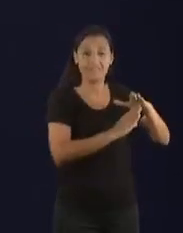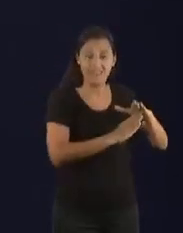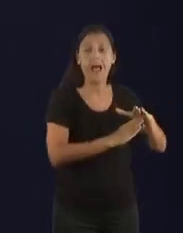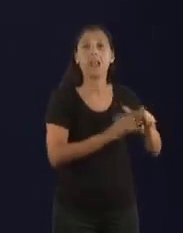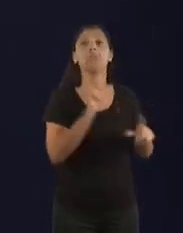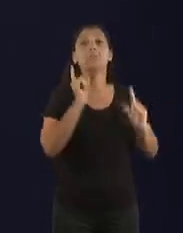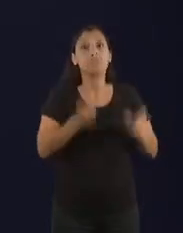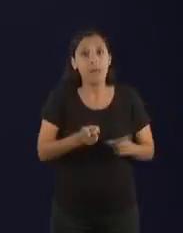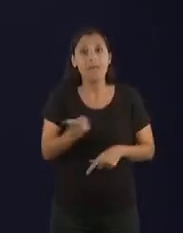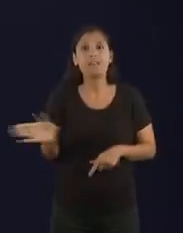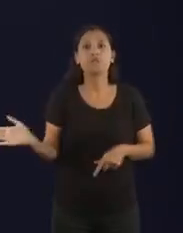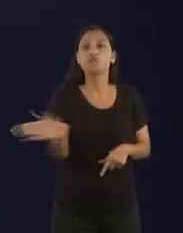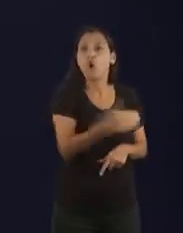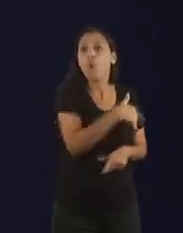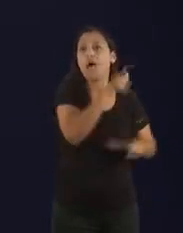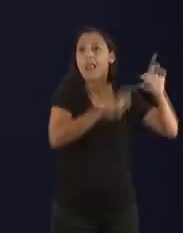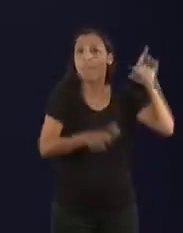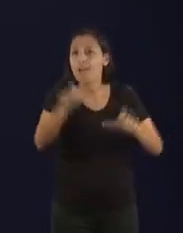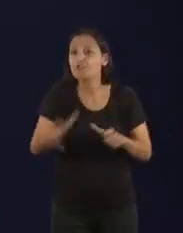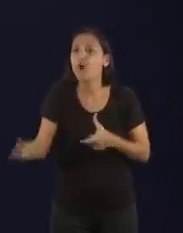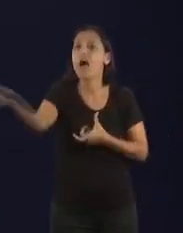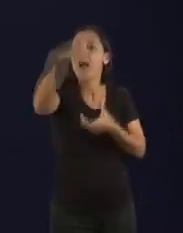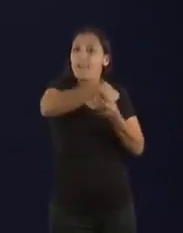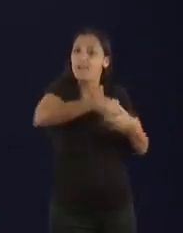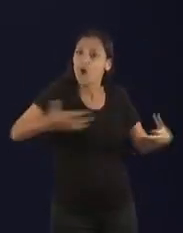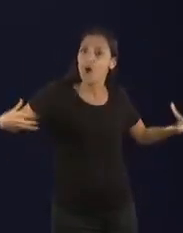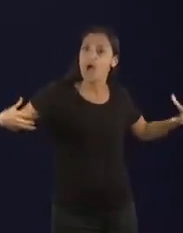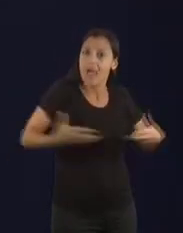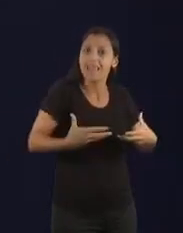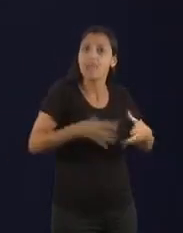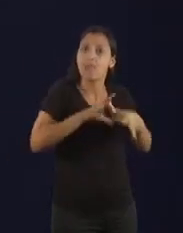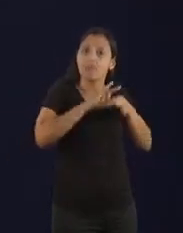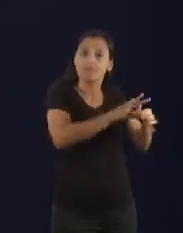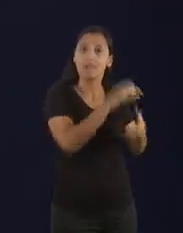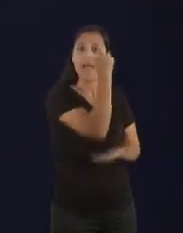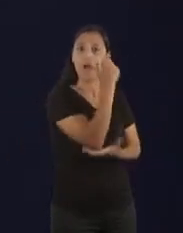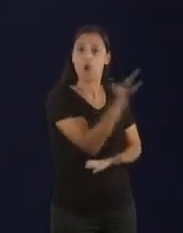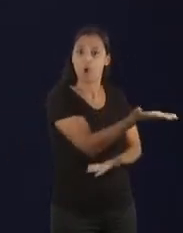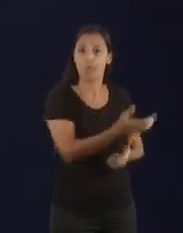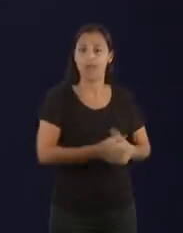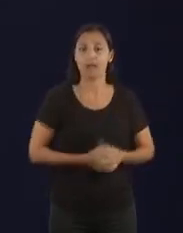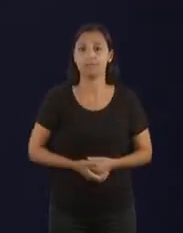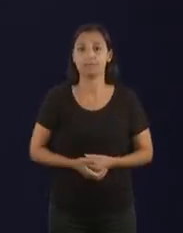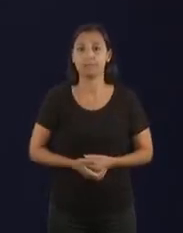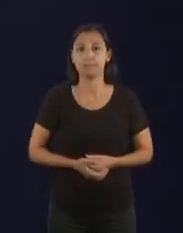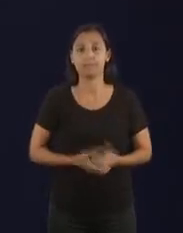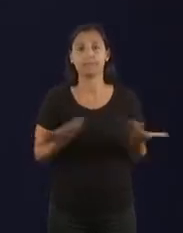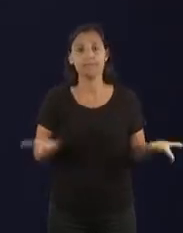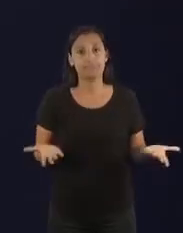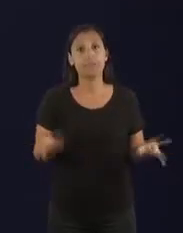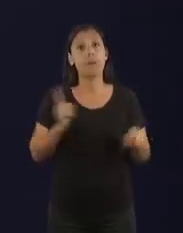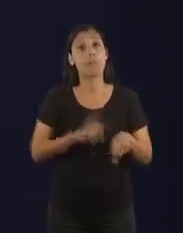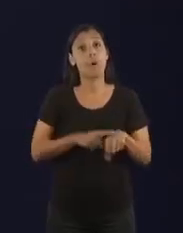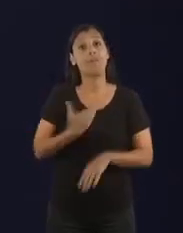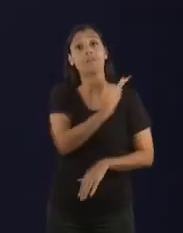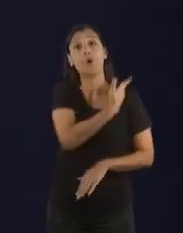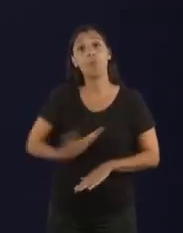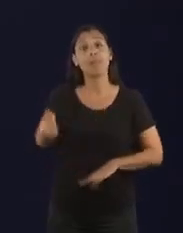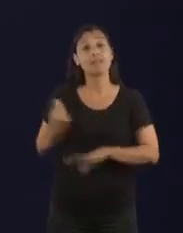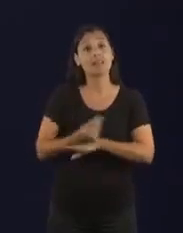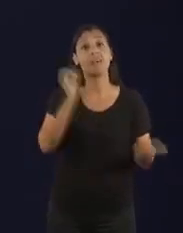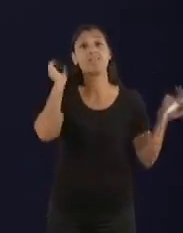de absolutamente todos los que componen el equipo económico cuando el presidente m